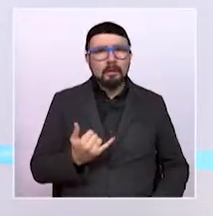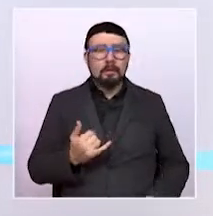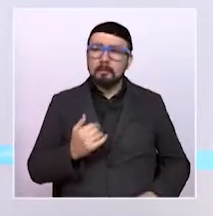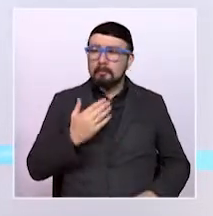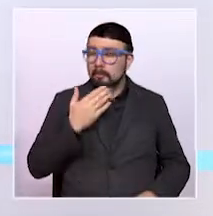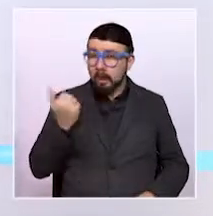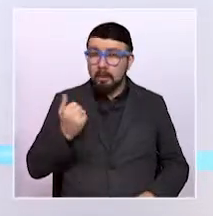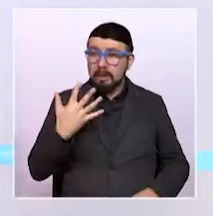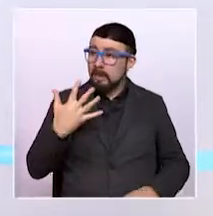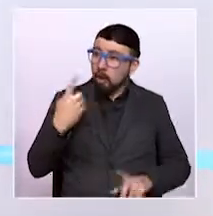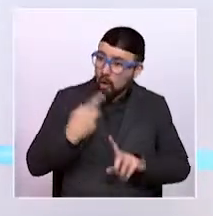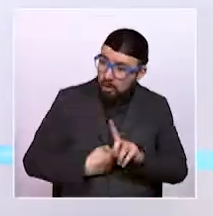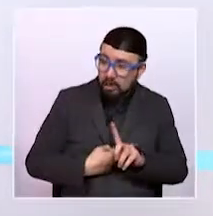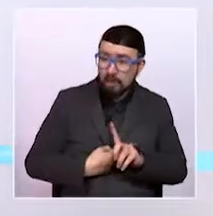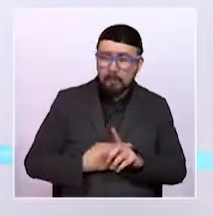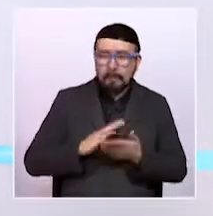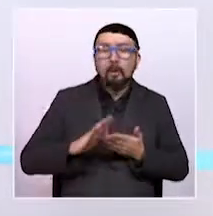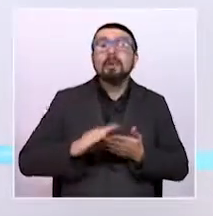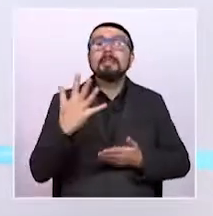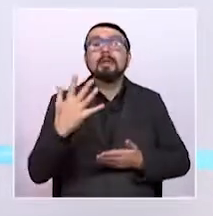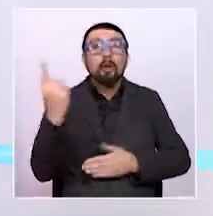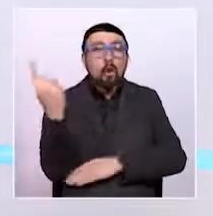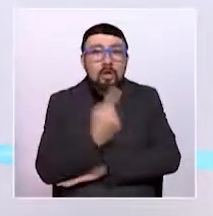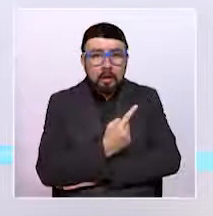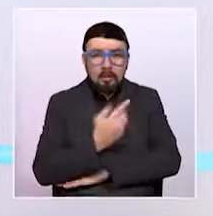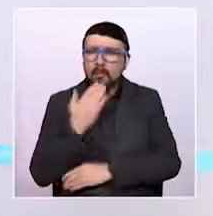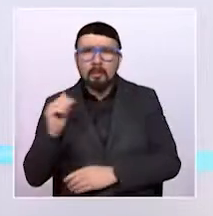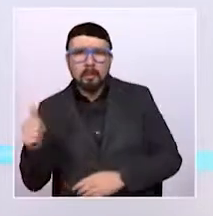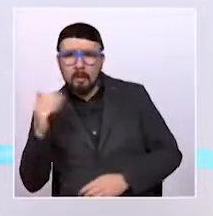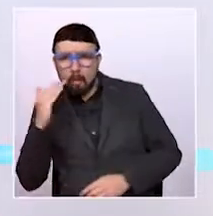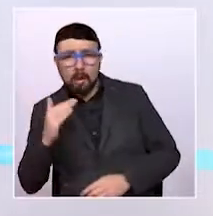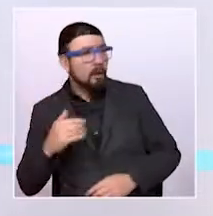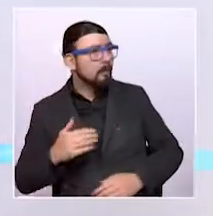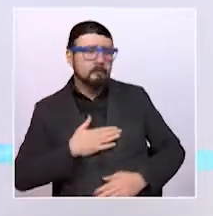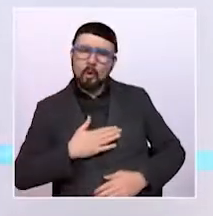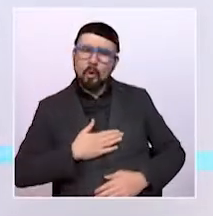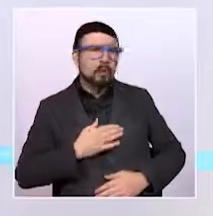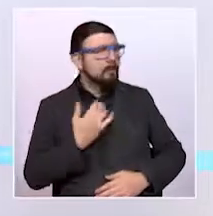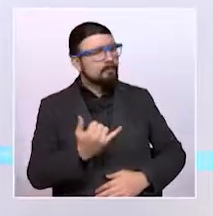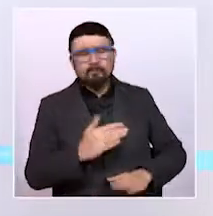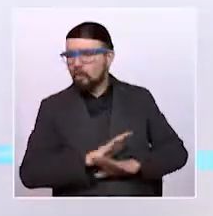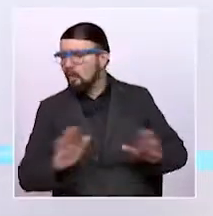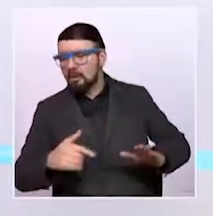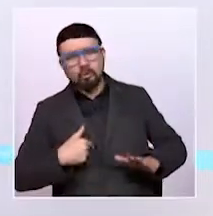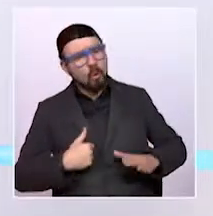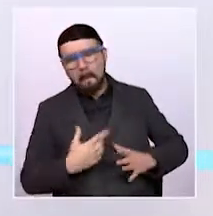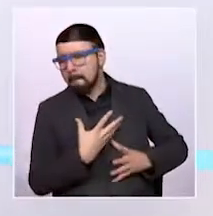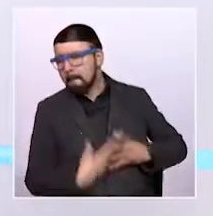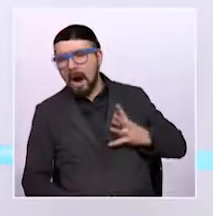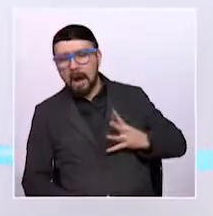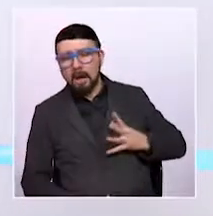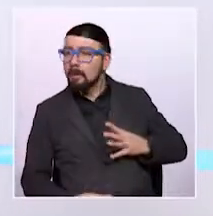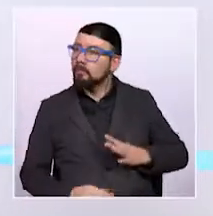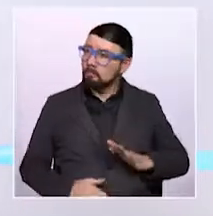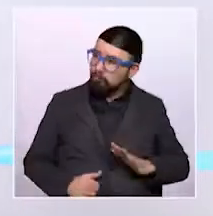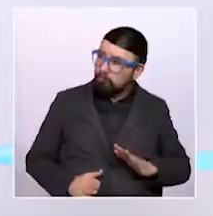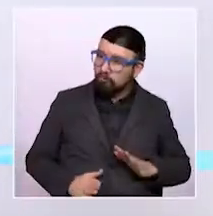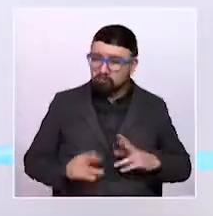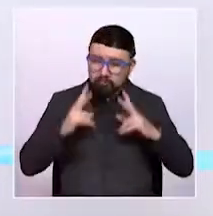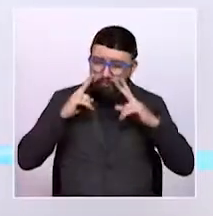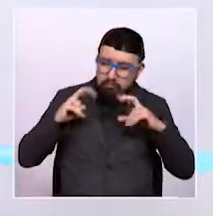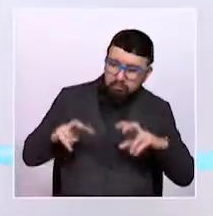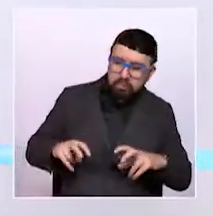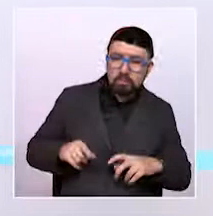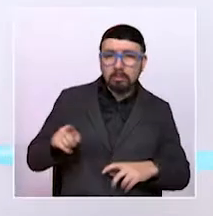días si una paciente decide hoy por mi vida por mi salud voy a terminar este embarazo lo ideal es que sea una paciente que tenga